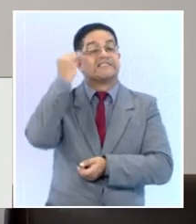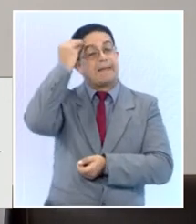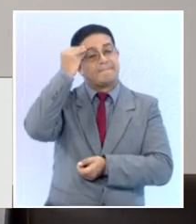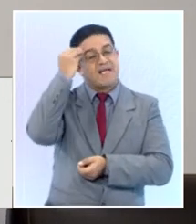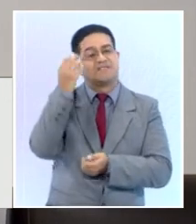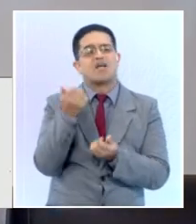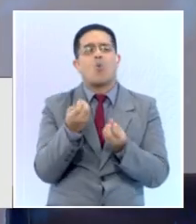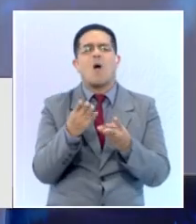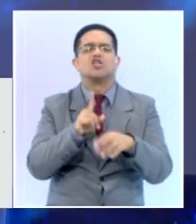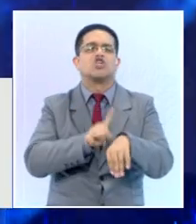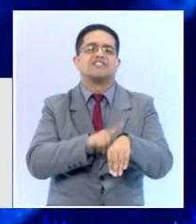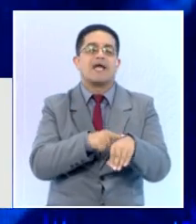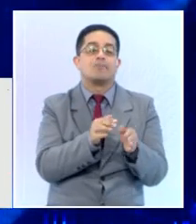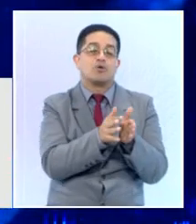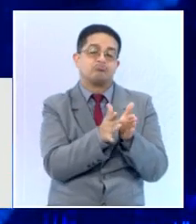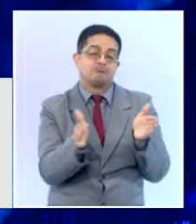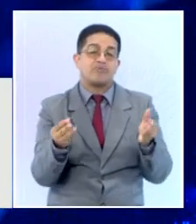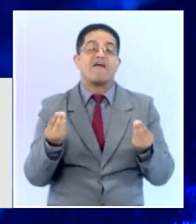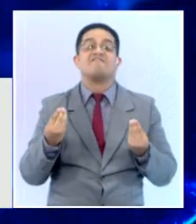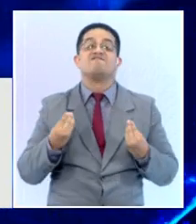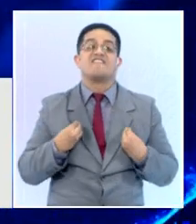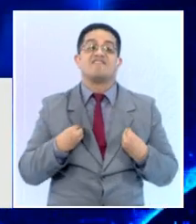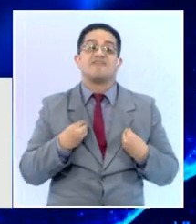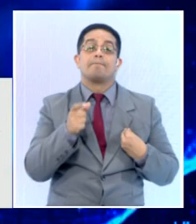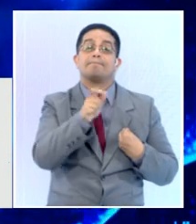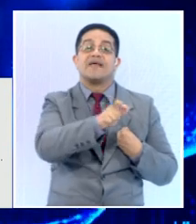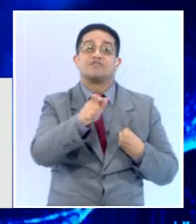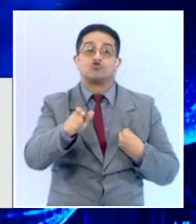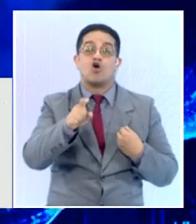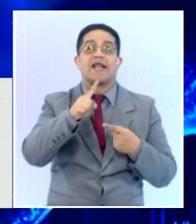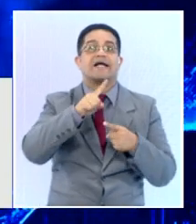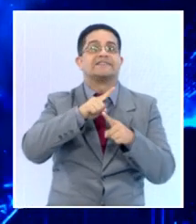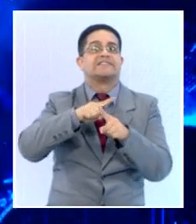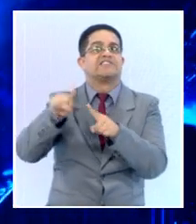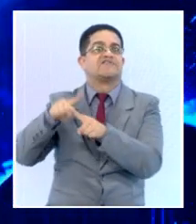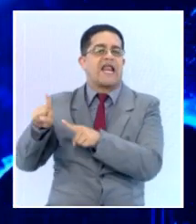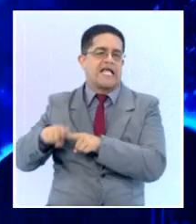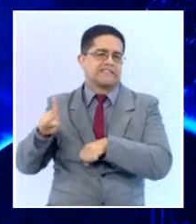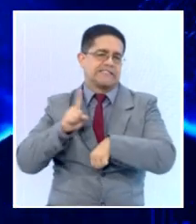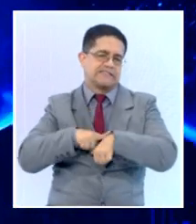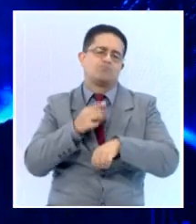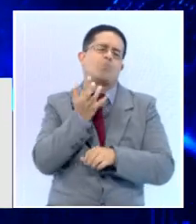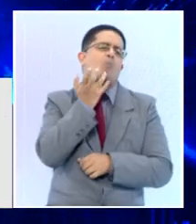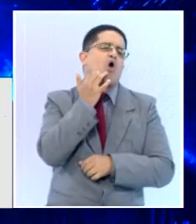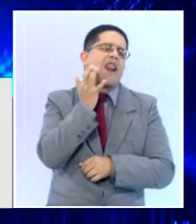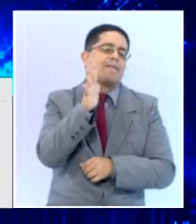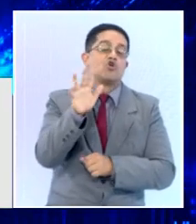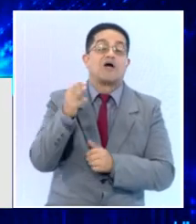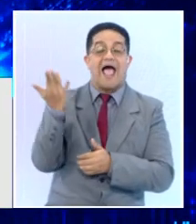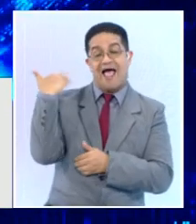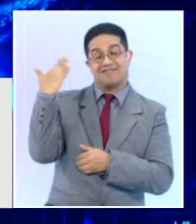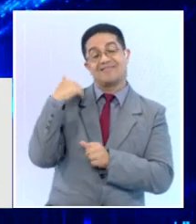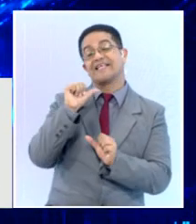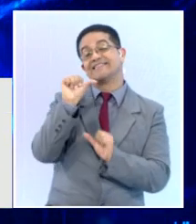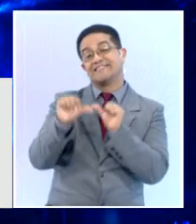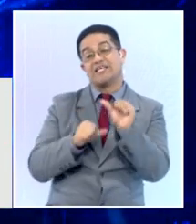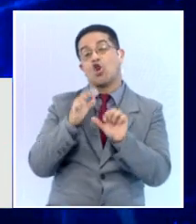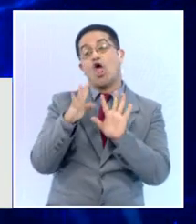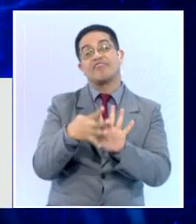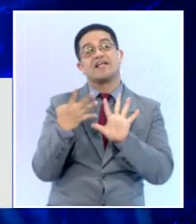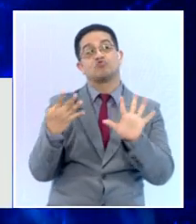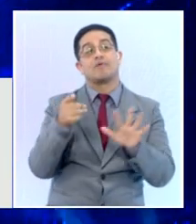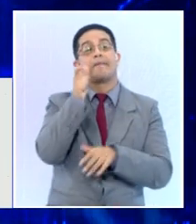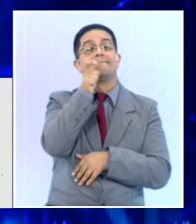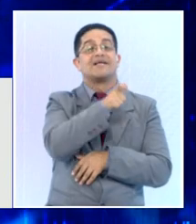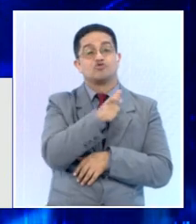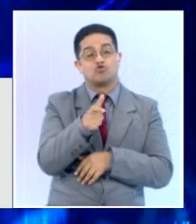vive una población bajo ciertas características en diferentes tiempos así por ejemplo en el siglo XIX la esperanza de